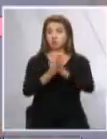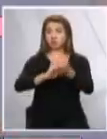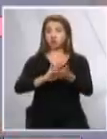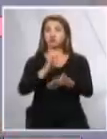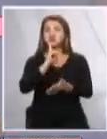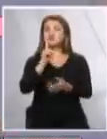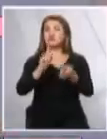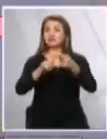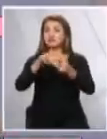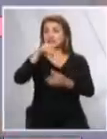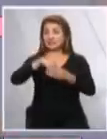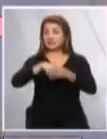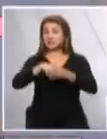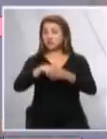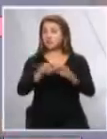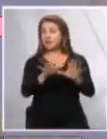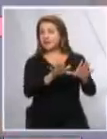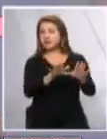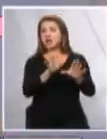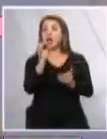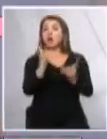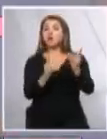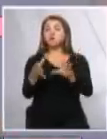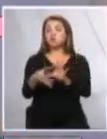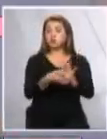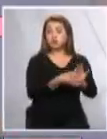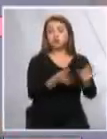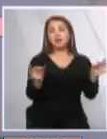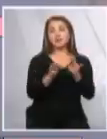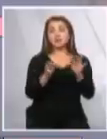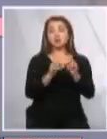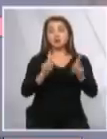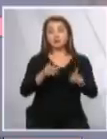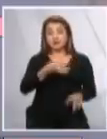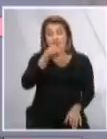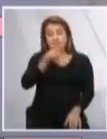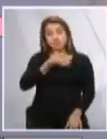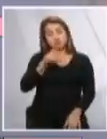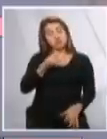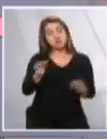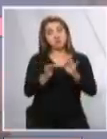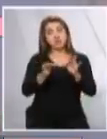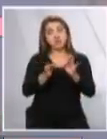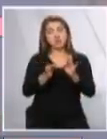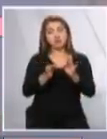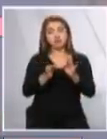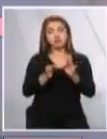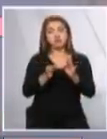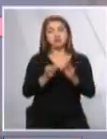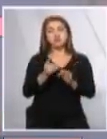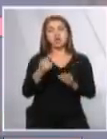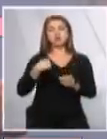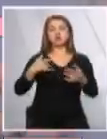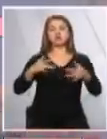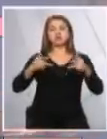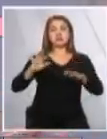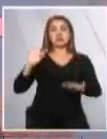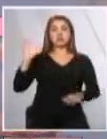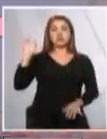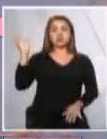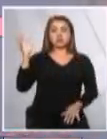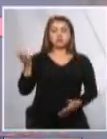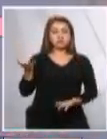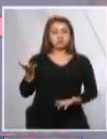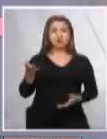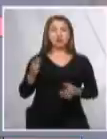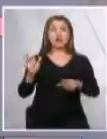que están implicados o tienen algo que, por alguna razón, explicaciones que dar, digamos, se escudan en ella. No cabe ninguna duda que la